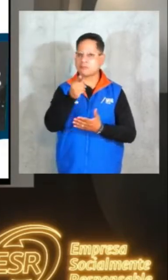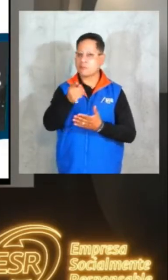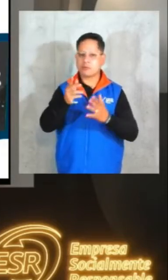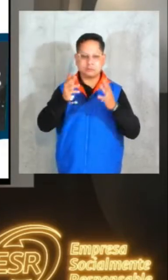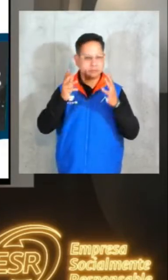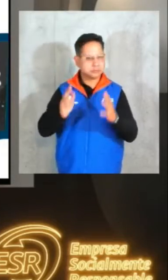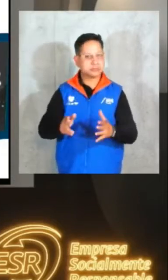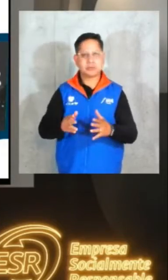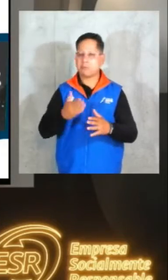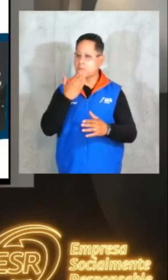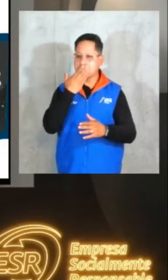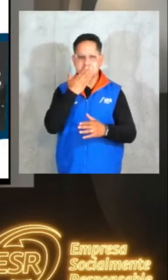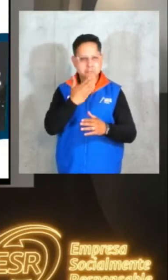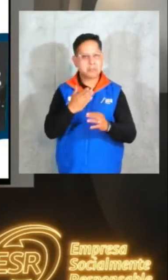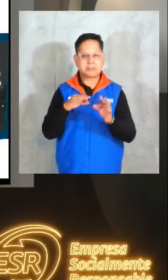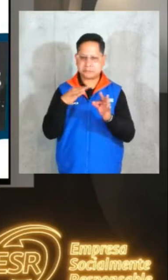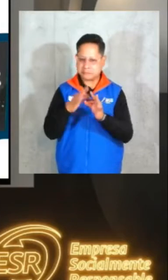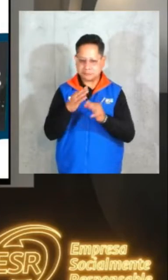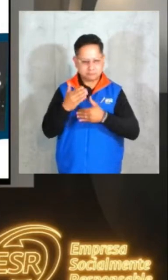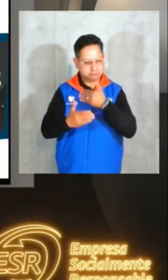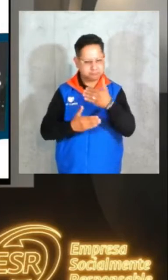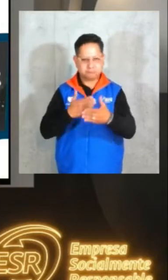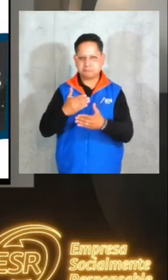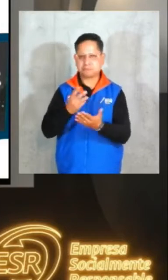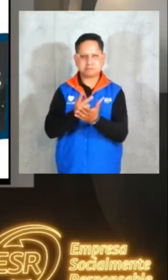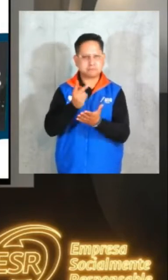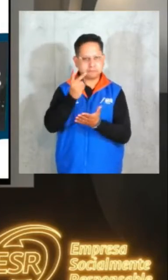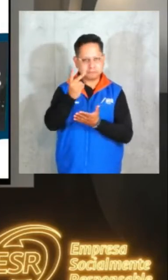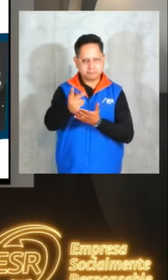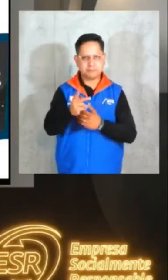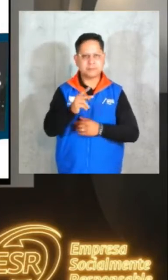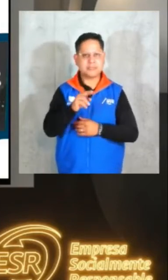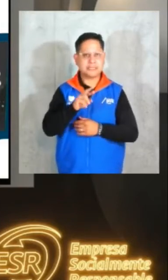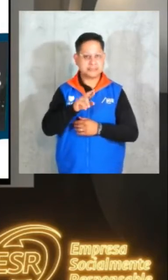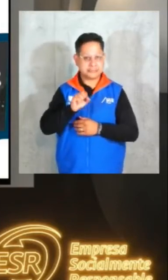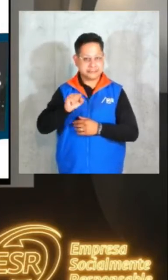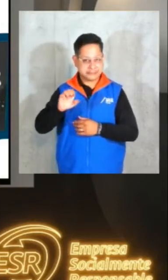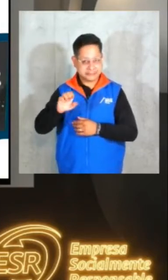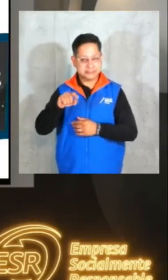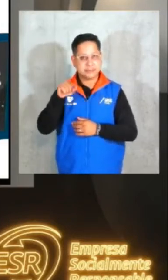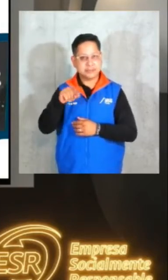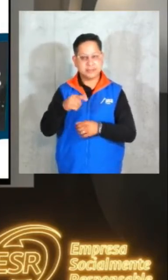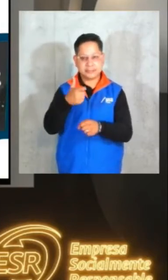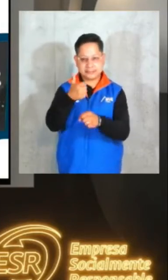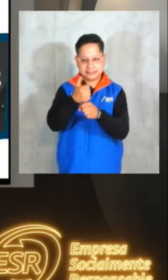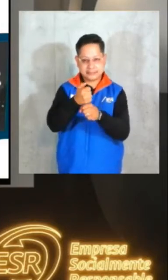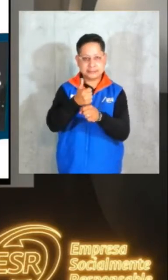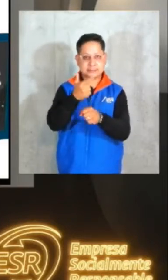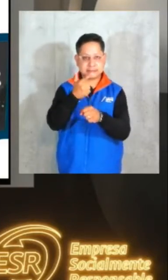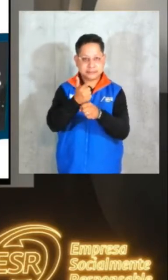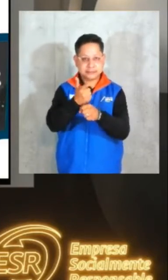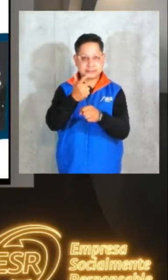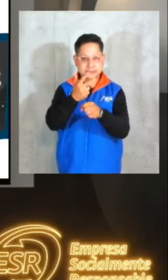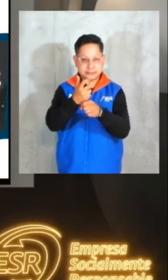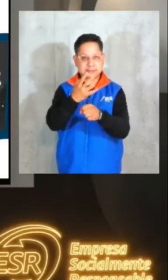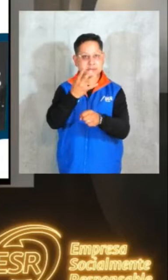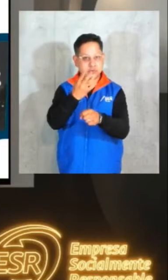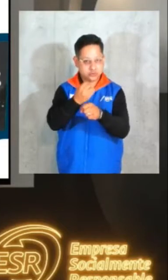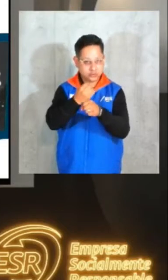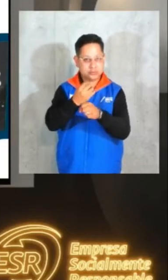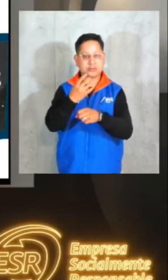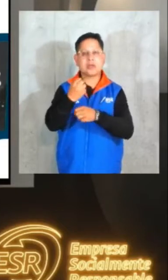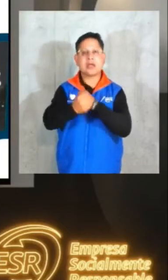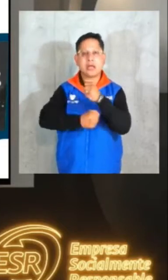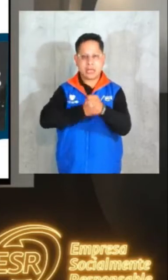cumplido satisfactoriamente su proceso para la obtención del distintivo SR a las empresas de sexto, séptimo, octavo y